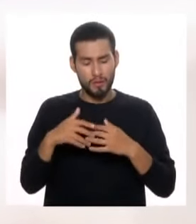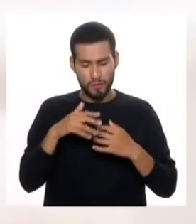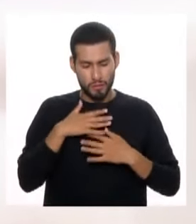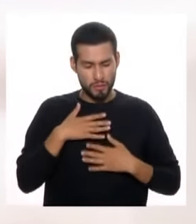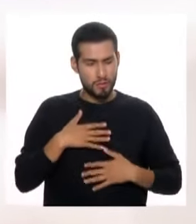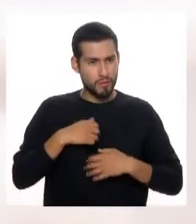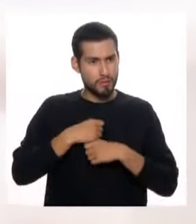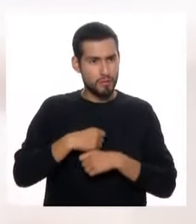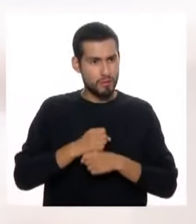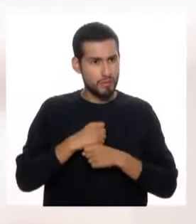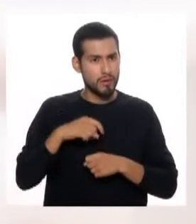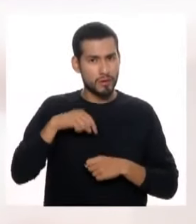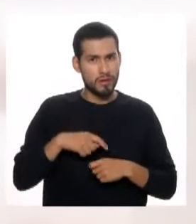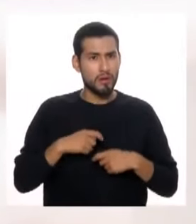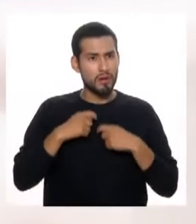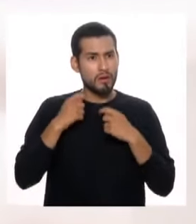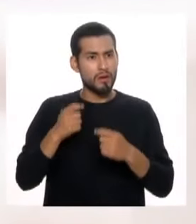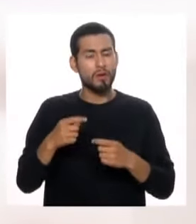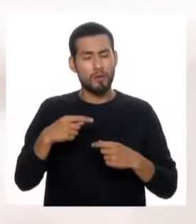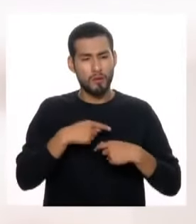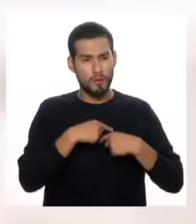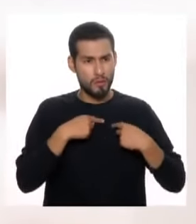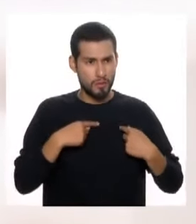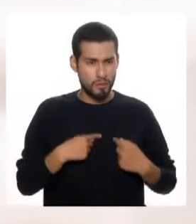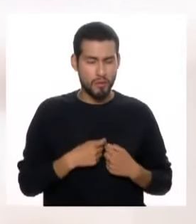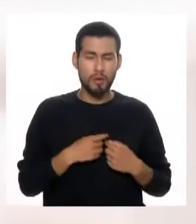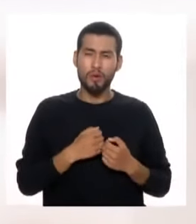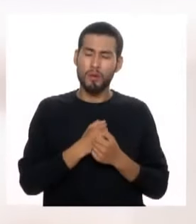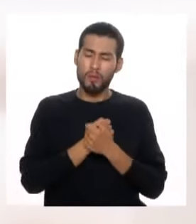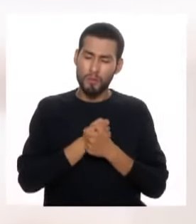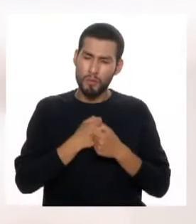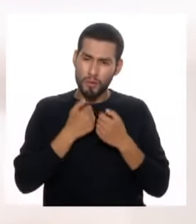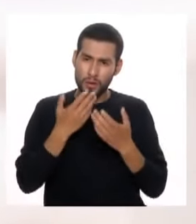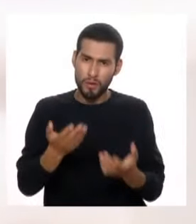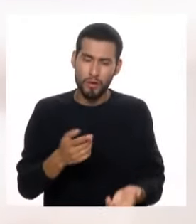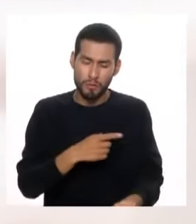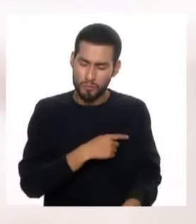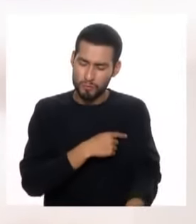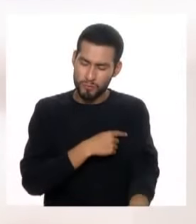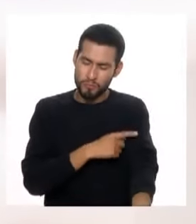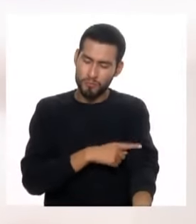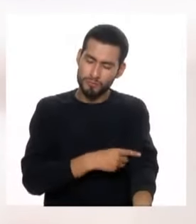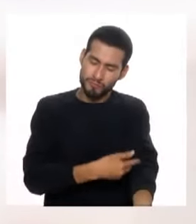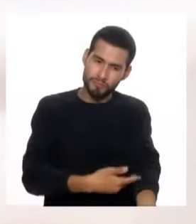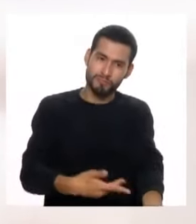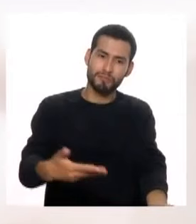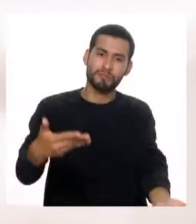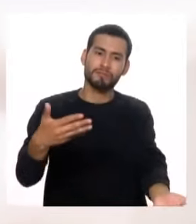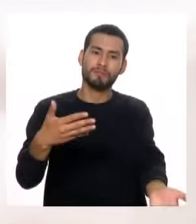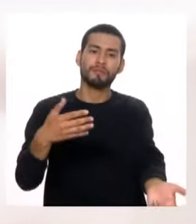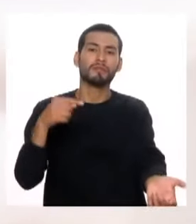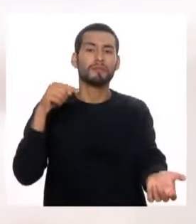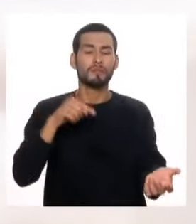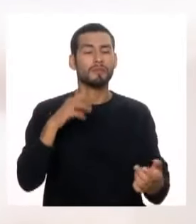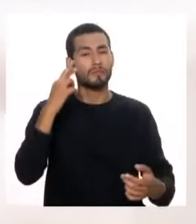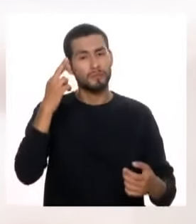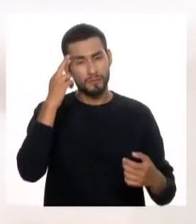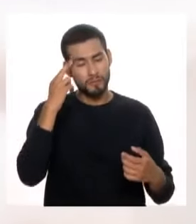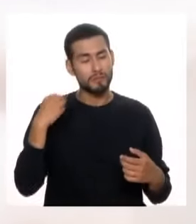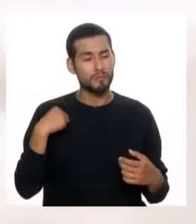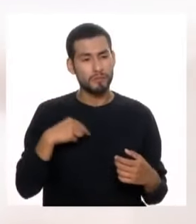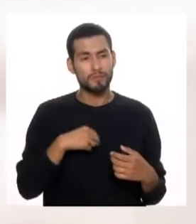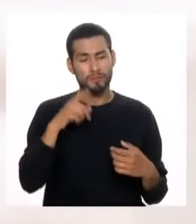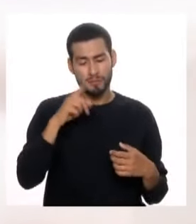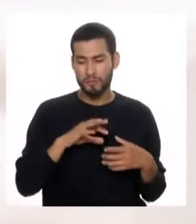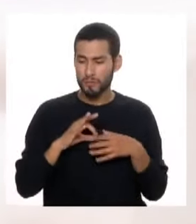organismo, se dona desde un corazón generoso y un brazo extendido a la vida. Y por eso tenemos que formar esta